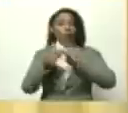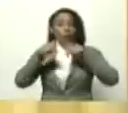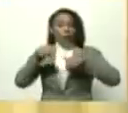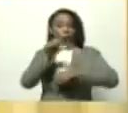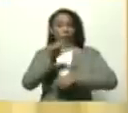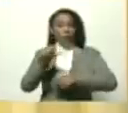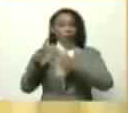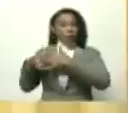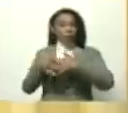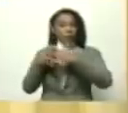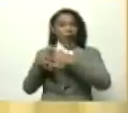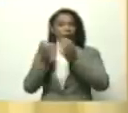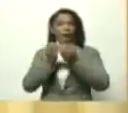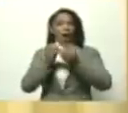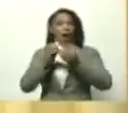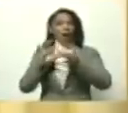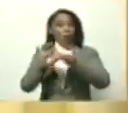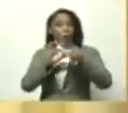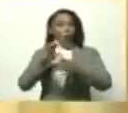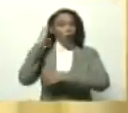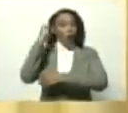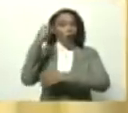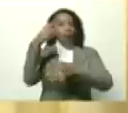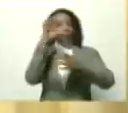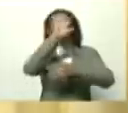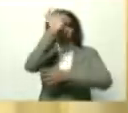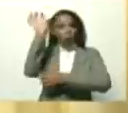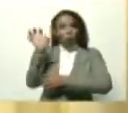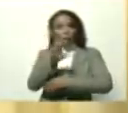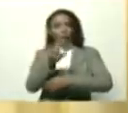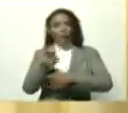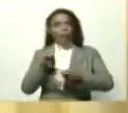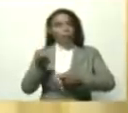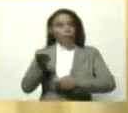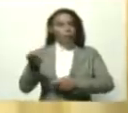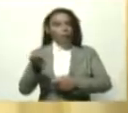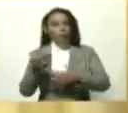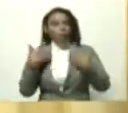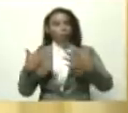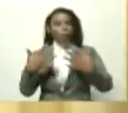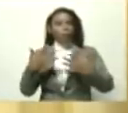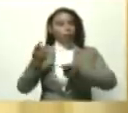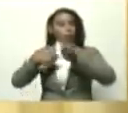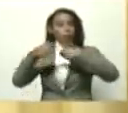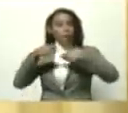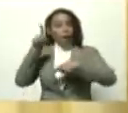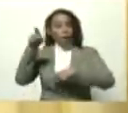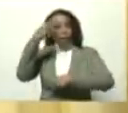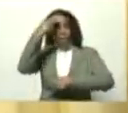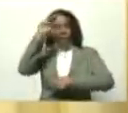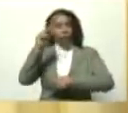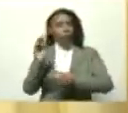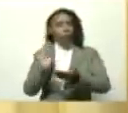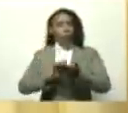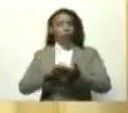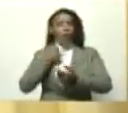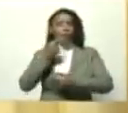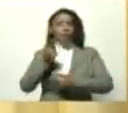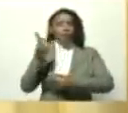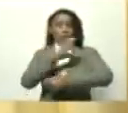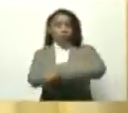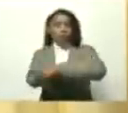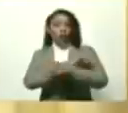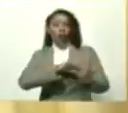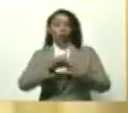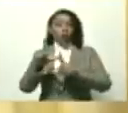Estados Unidos, la Unión Europea y una veintena de países instaron a retomar urgentemente la negociación en México. La oposición ha dicho que está